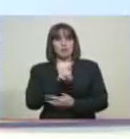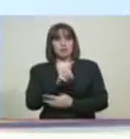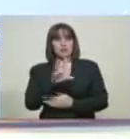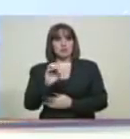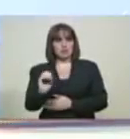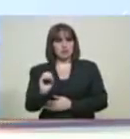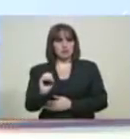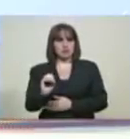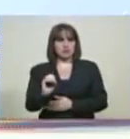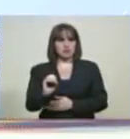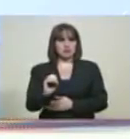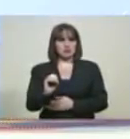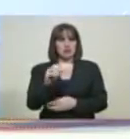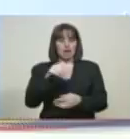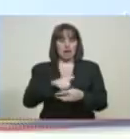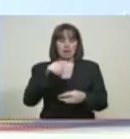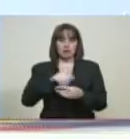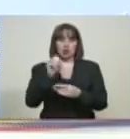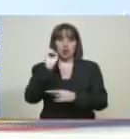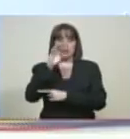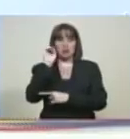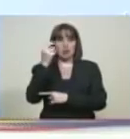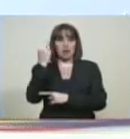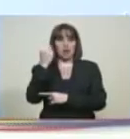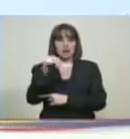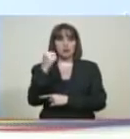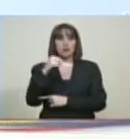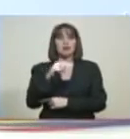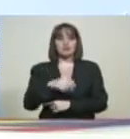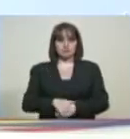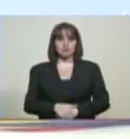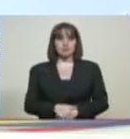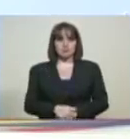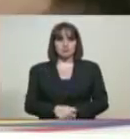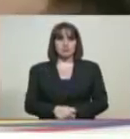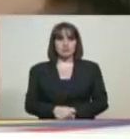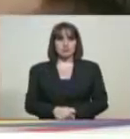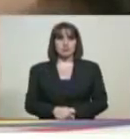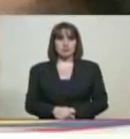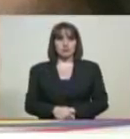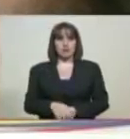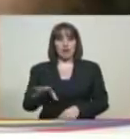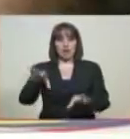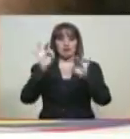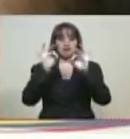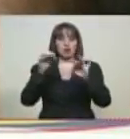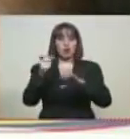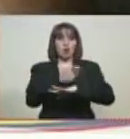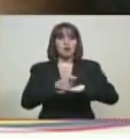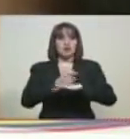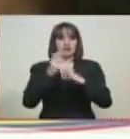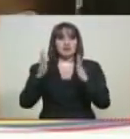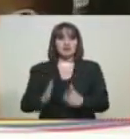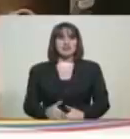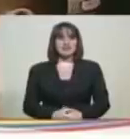la asamblea nacional en el 2012 elección presidencial y elección de gobernador